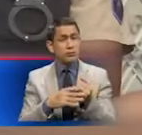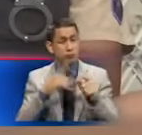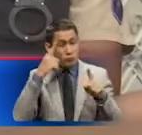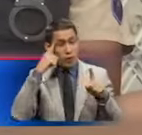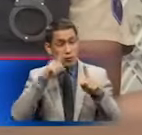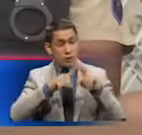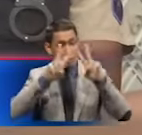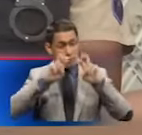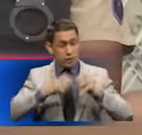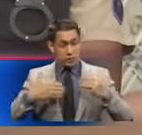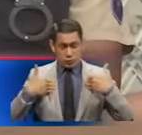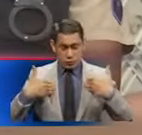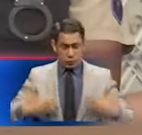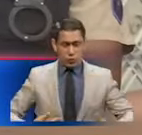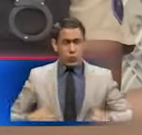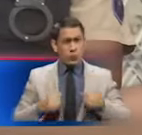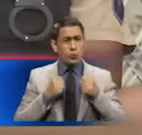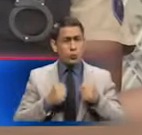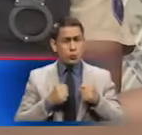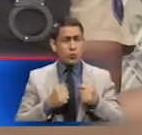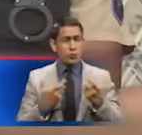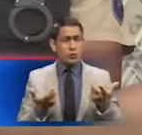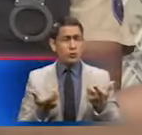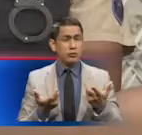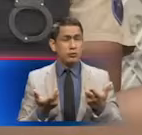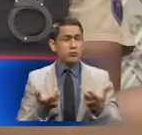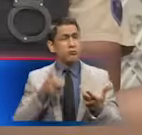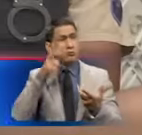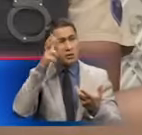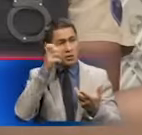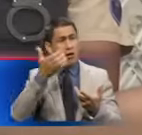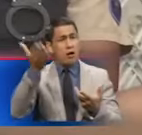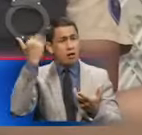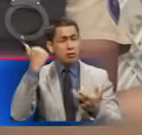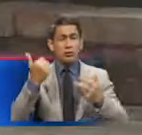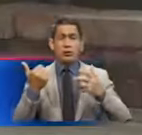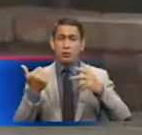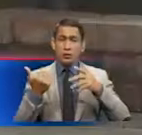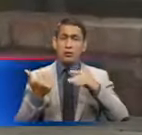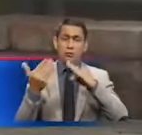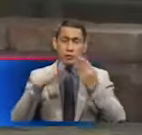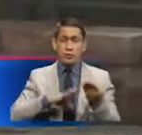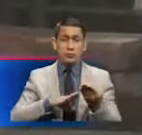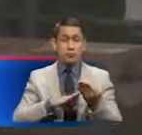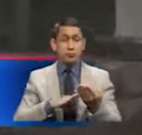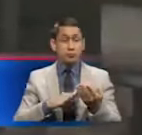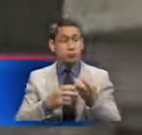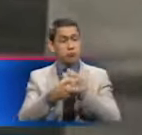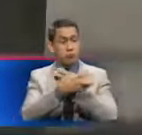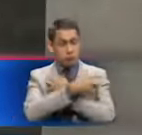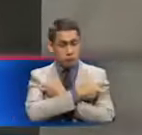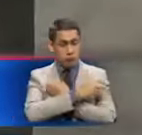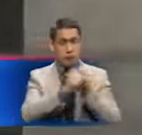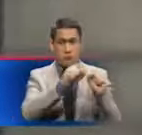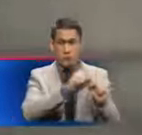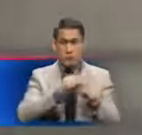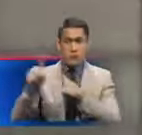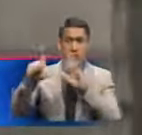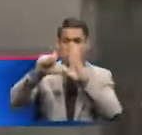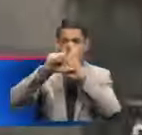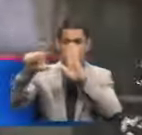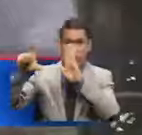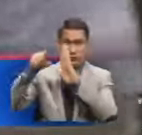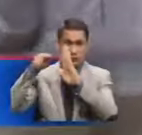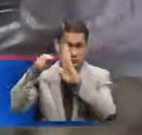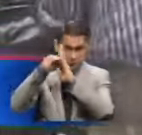dos o tres días, a lo mejor con la marea, el cuerpo fue arrastrado a este sector. Los restos del fallecido se encuentran en